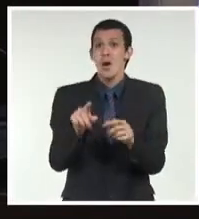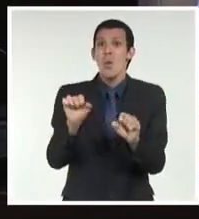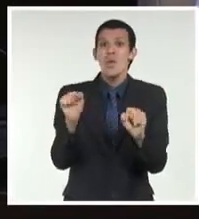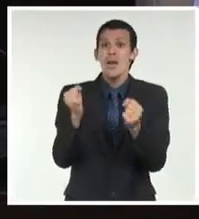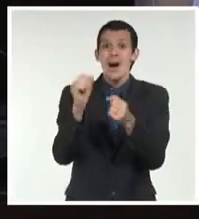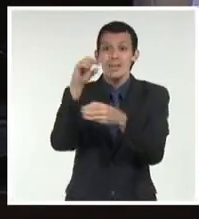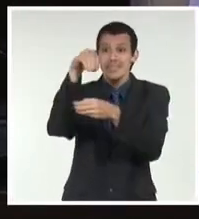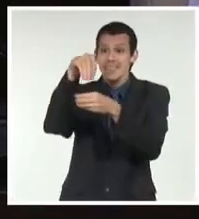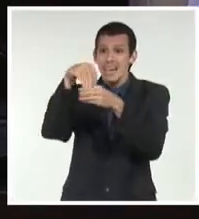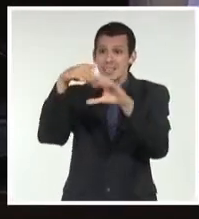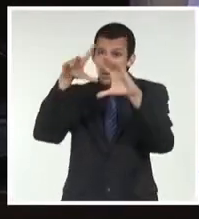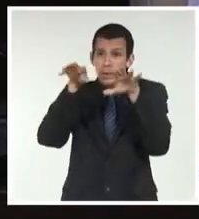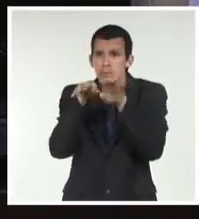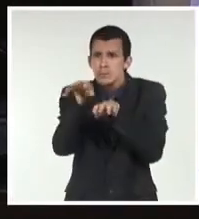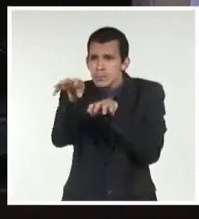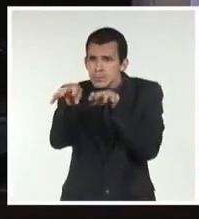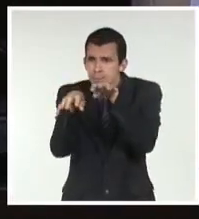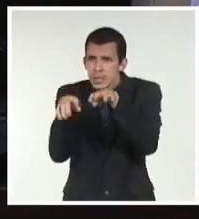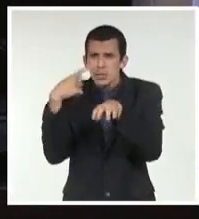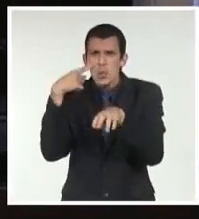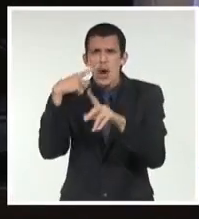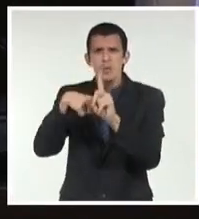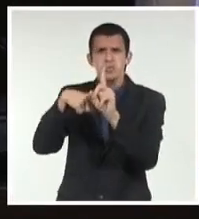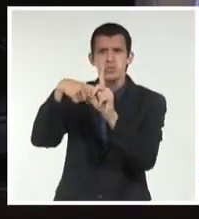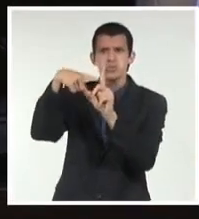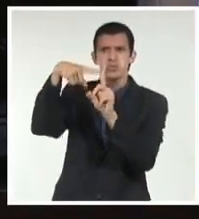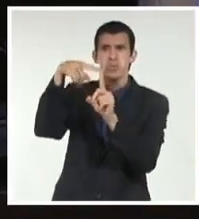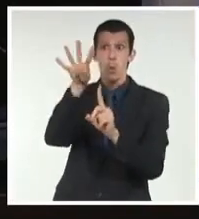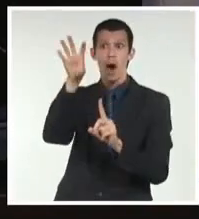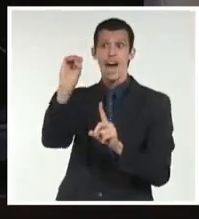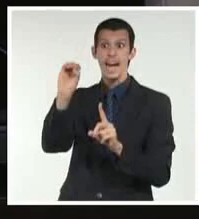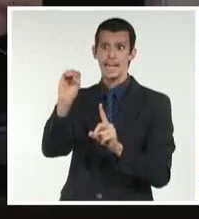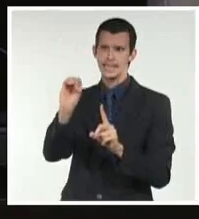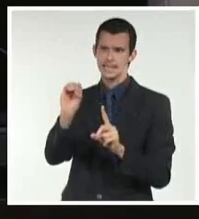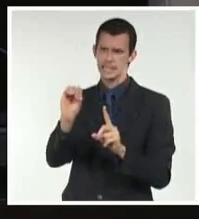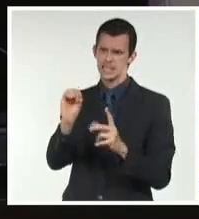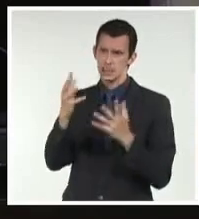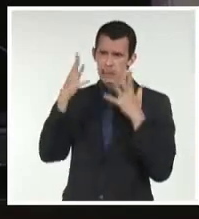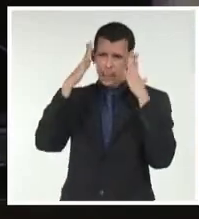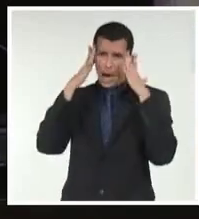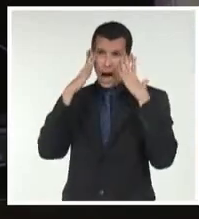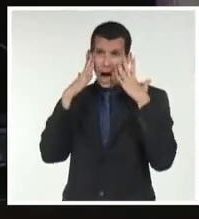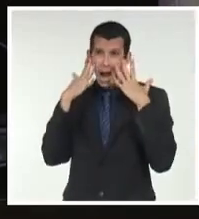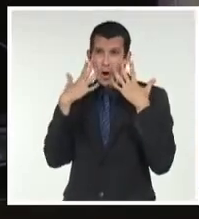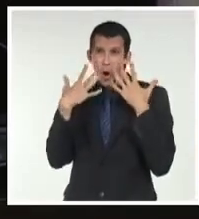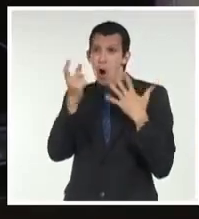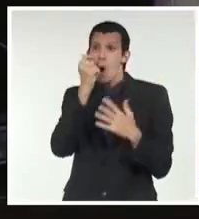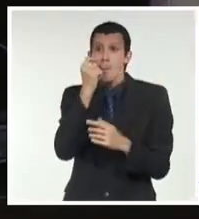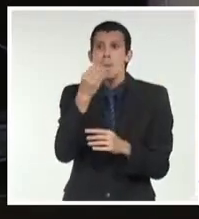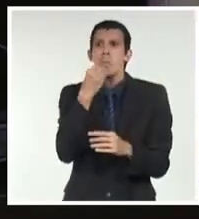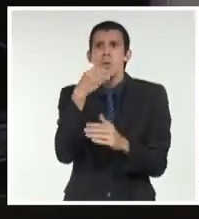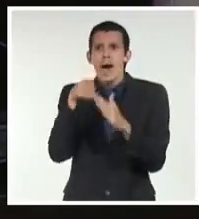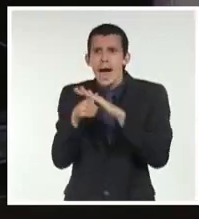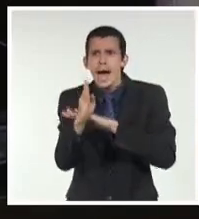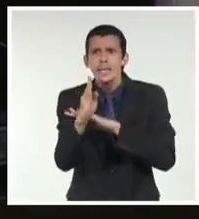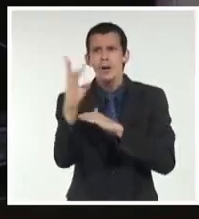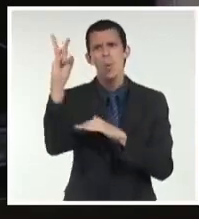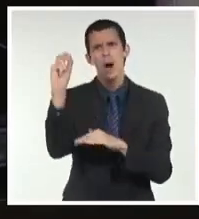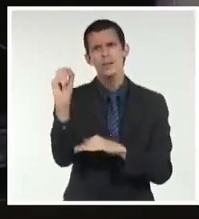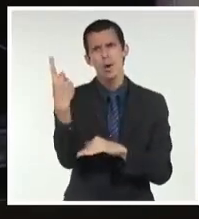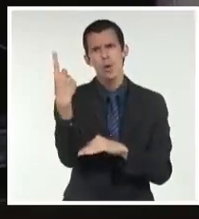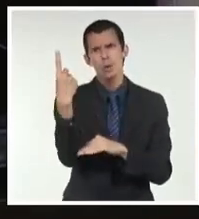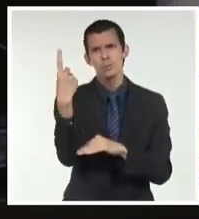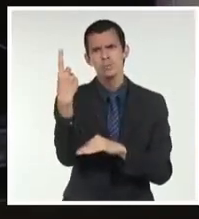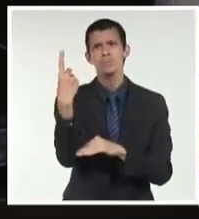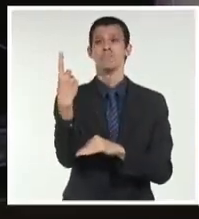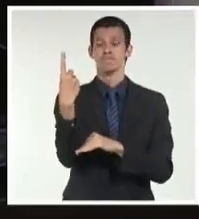conducto con 40 grados de temperatura y con muy poco espacio para maniobrar y hacer los trabajos detallados que tienen, y que prácticamente hay que